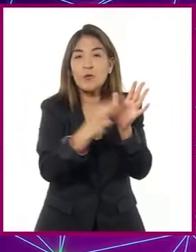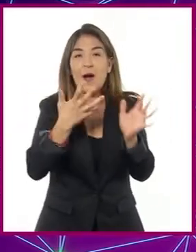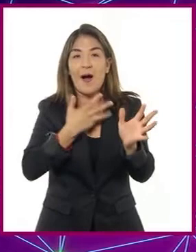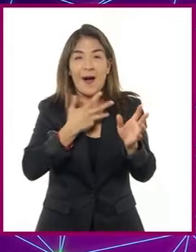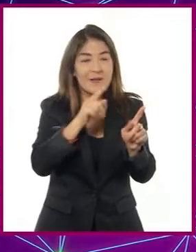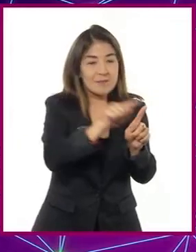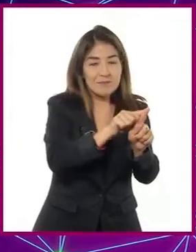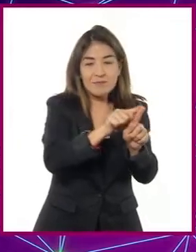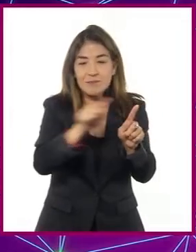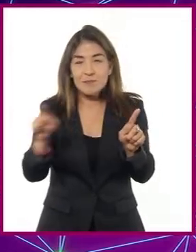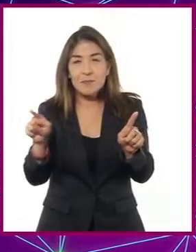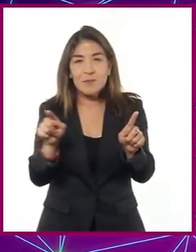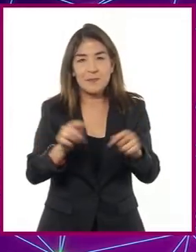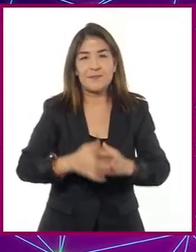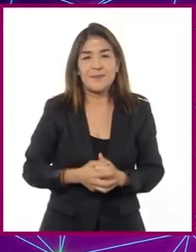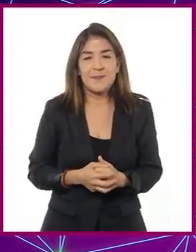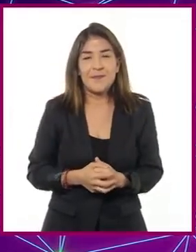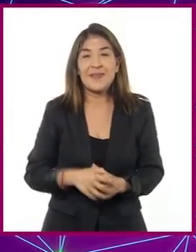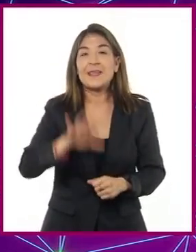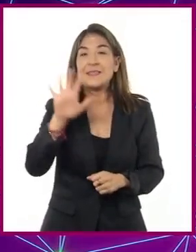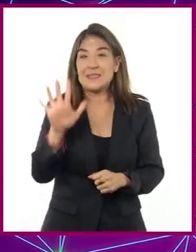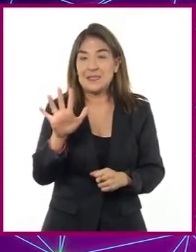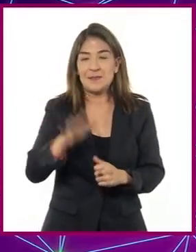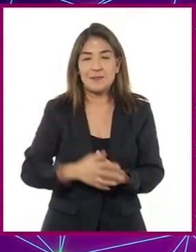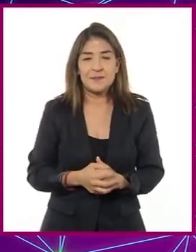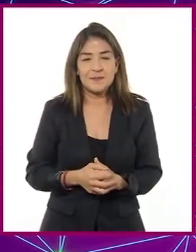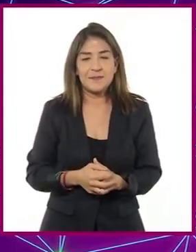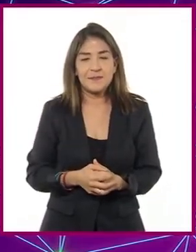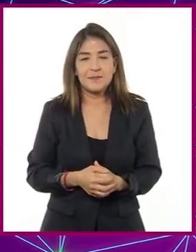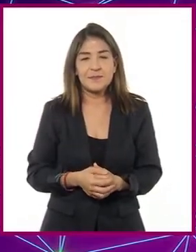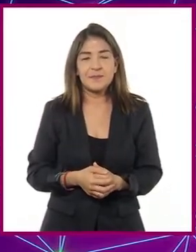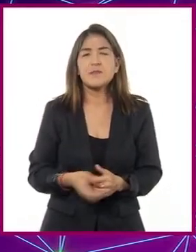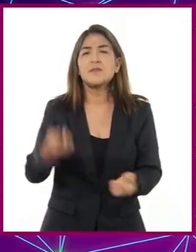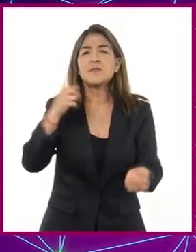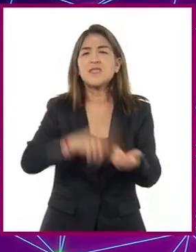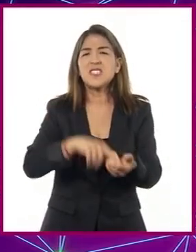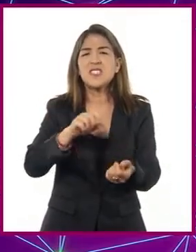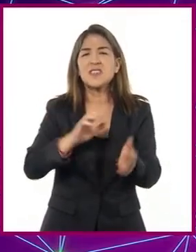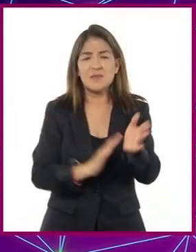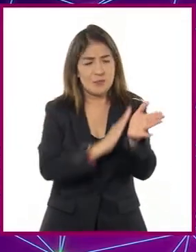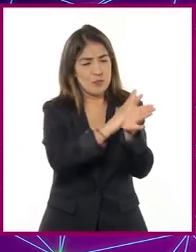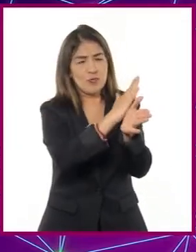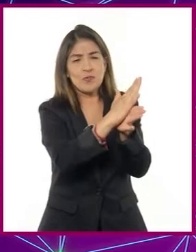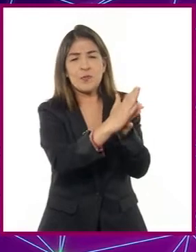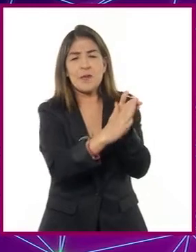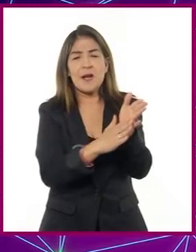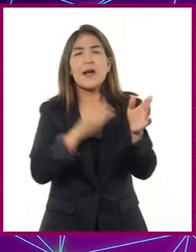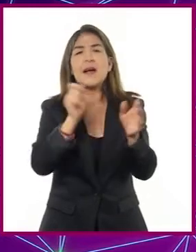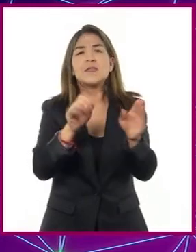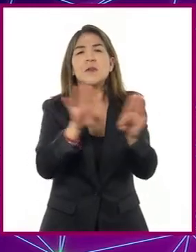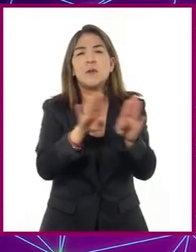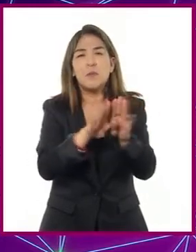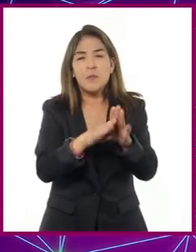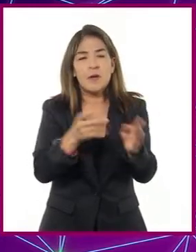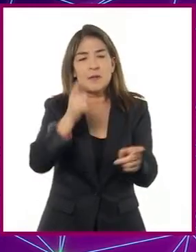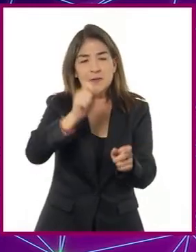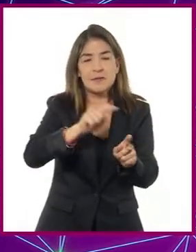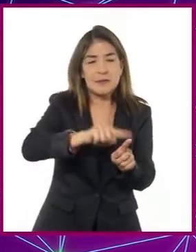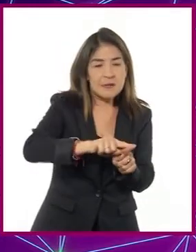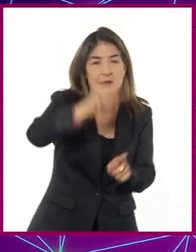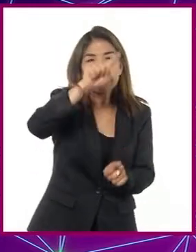ella. 5. Una superficie es lo que solo tiene longitud